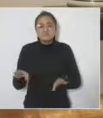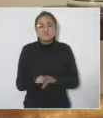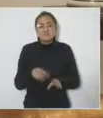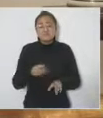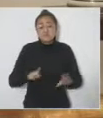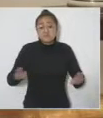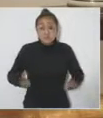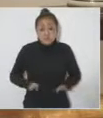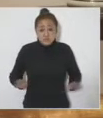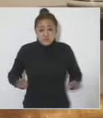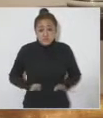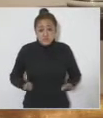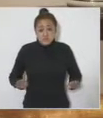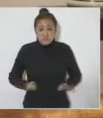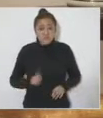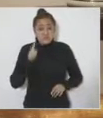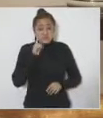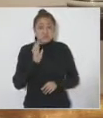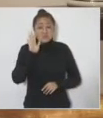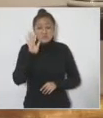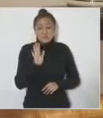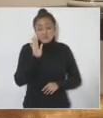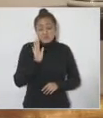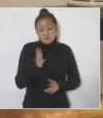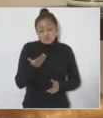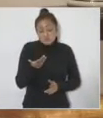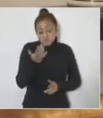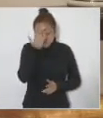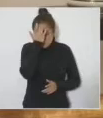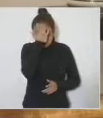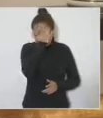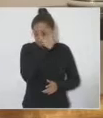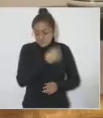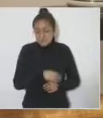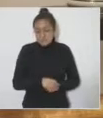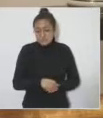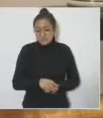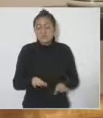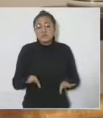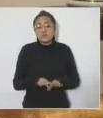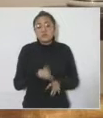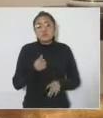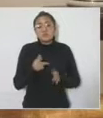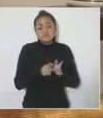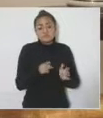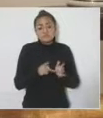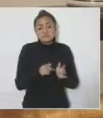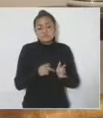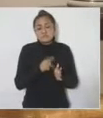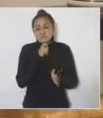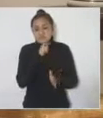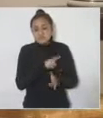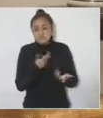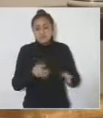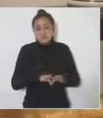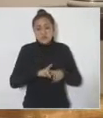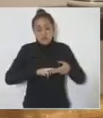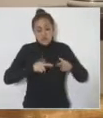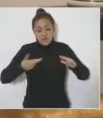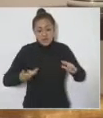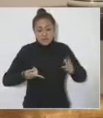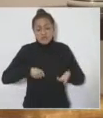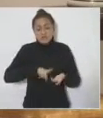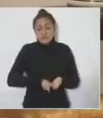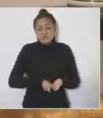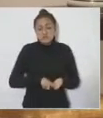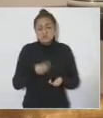comportamiento que al parecer esa edad de manera repetida en las relaciones del